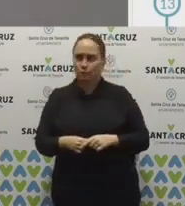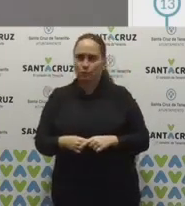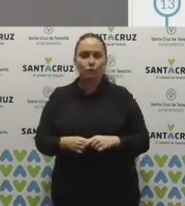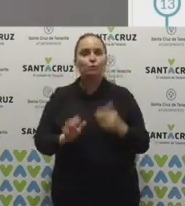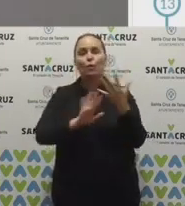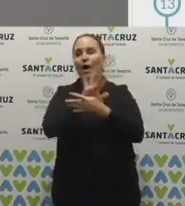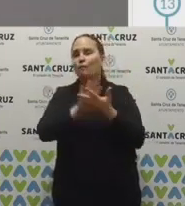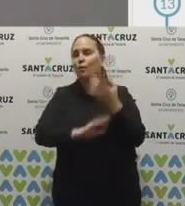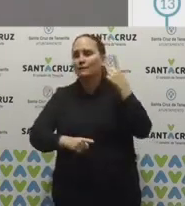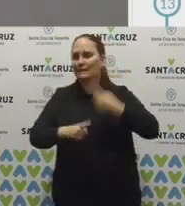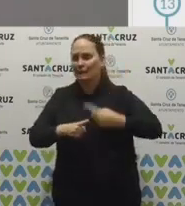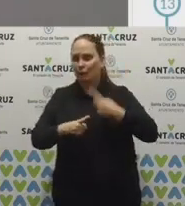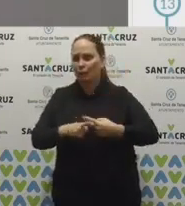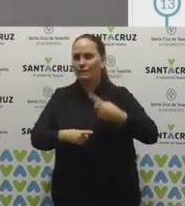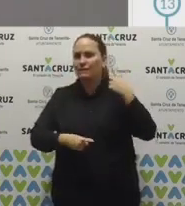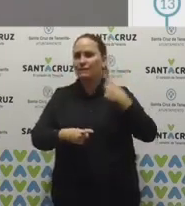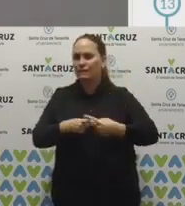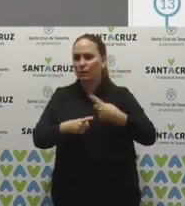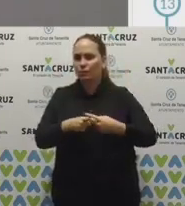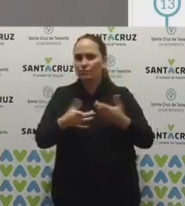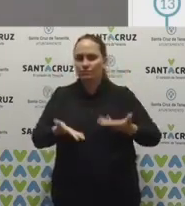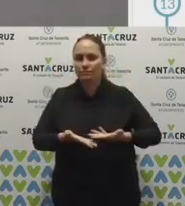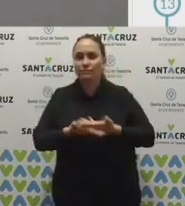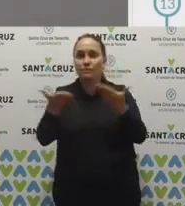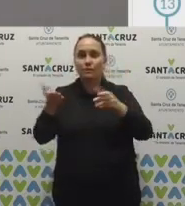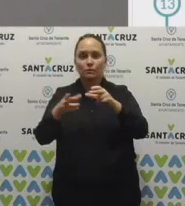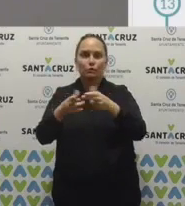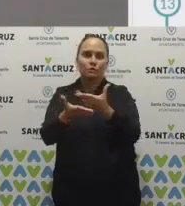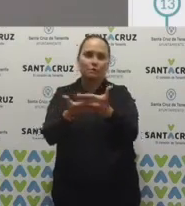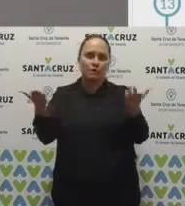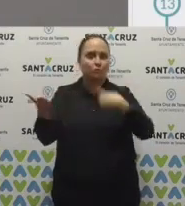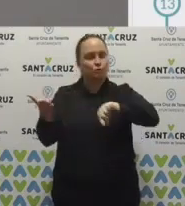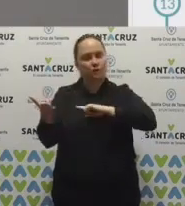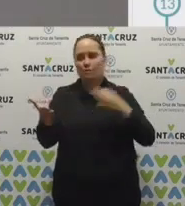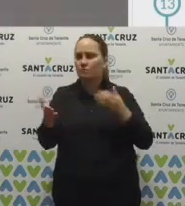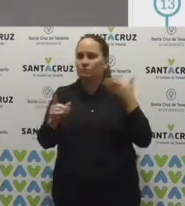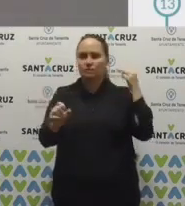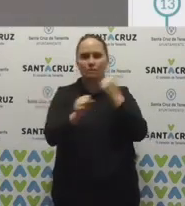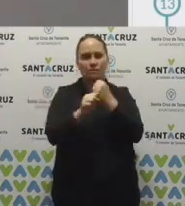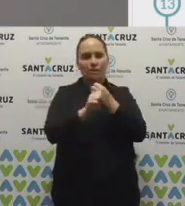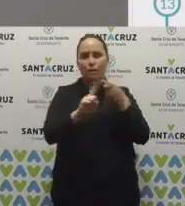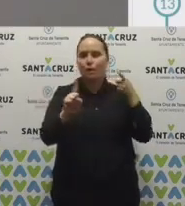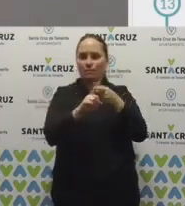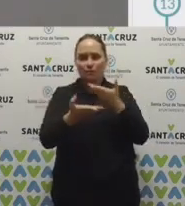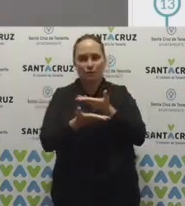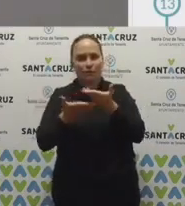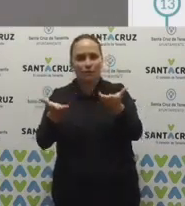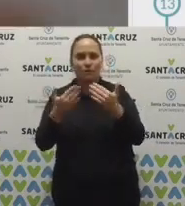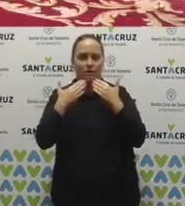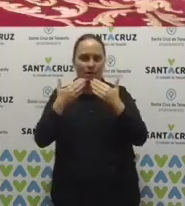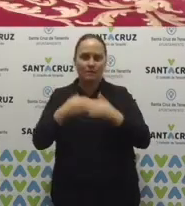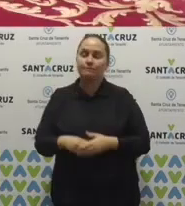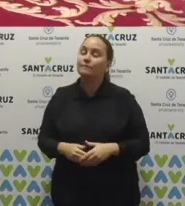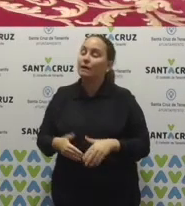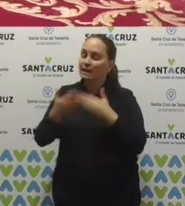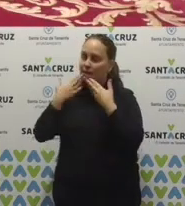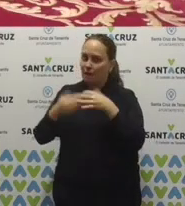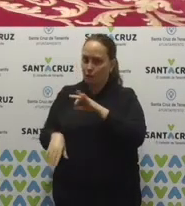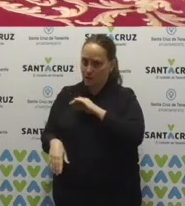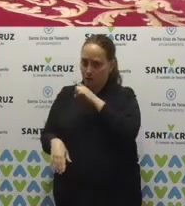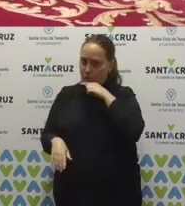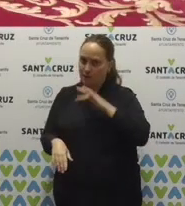cruz que es la ciudadanía a la que nosotros nos debemos muchas gracias gracias doña dolores los